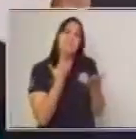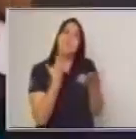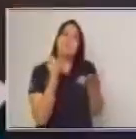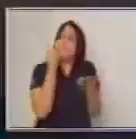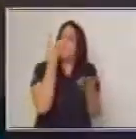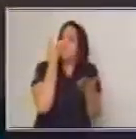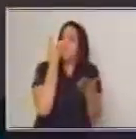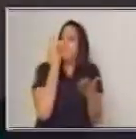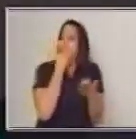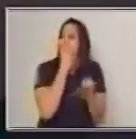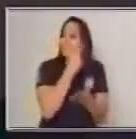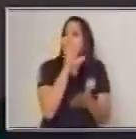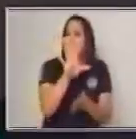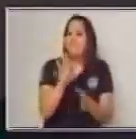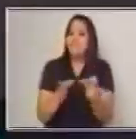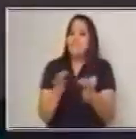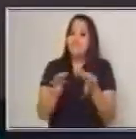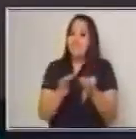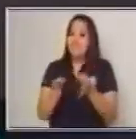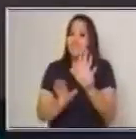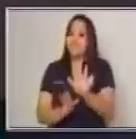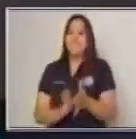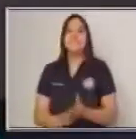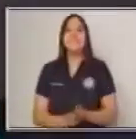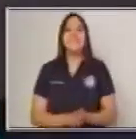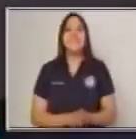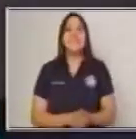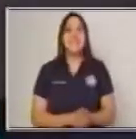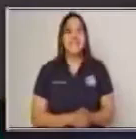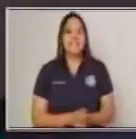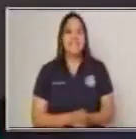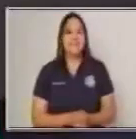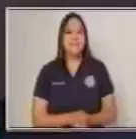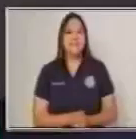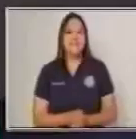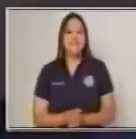vamos a explicar en este momento.